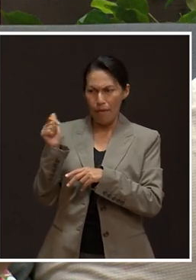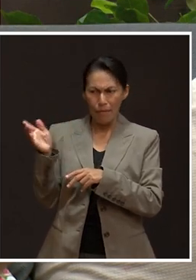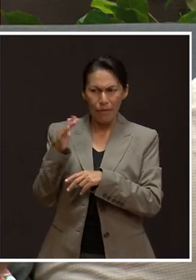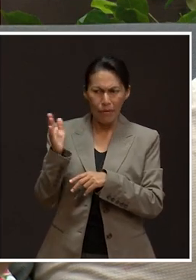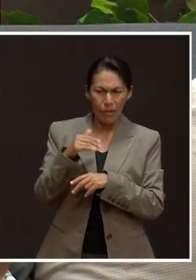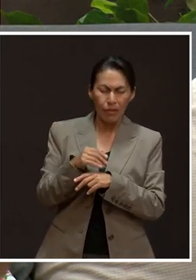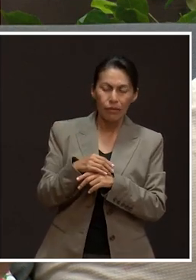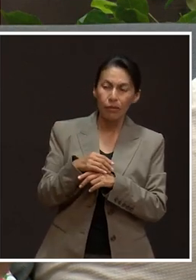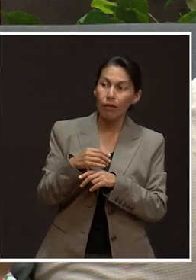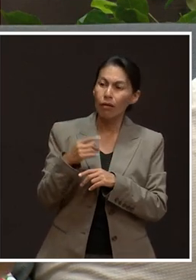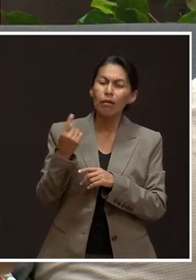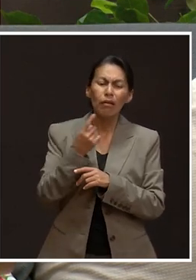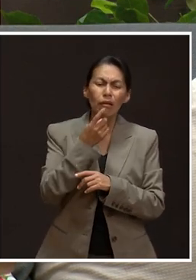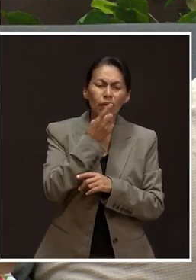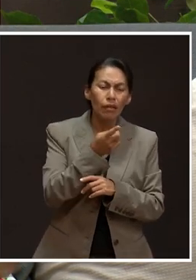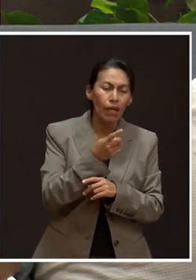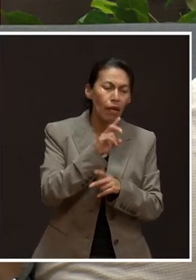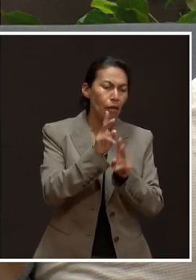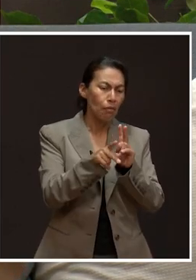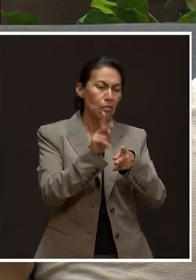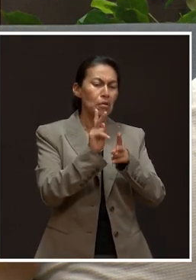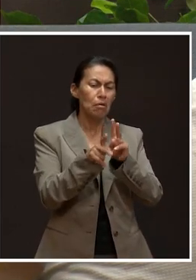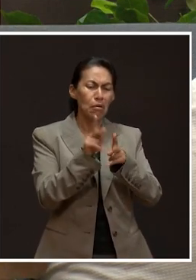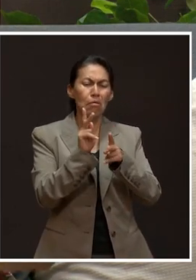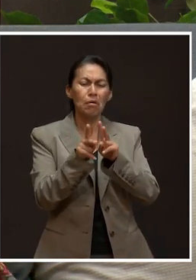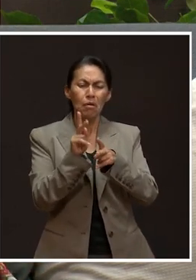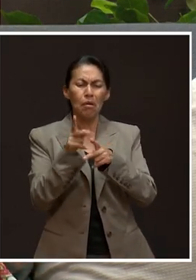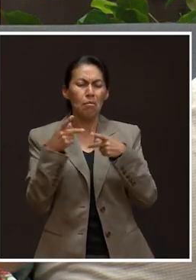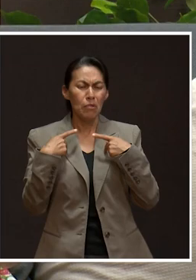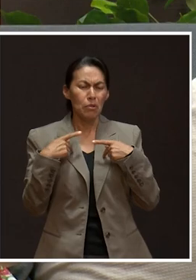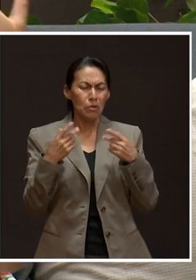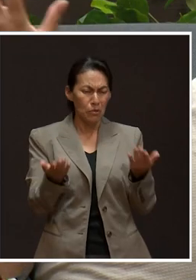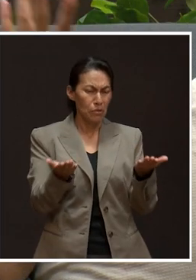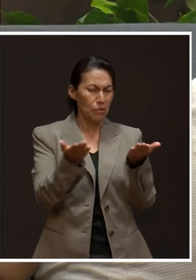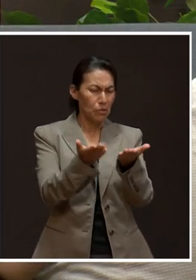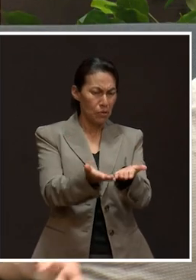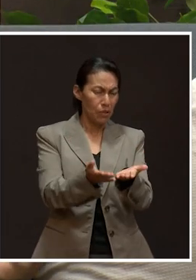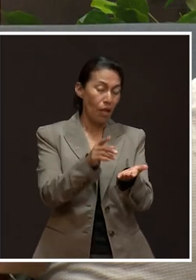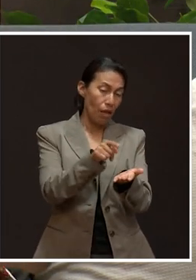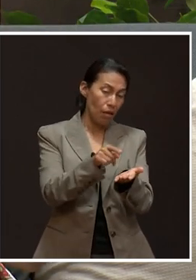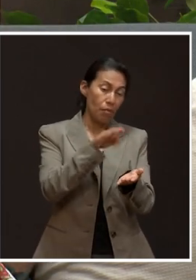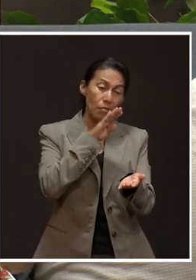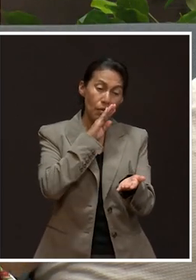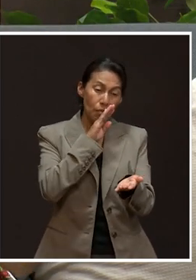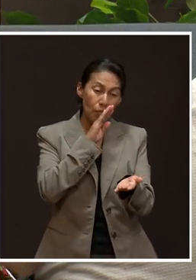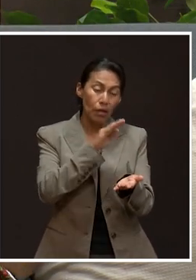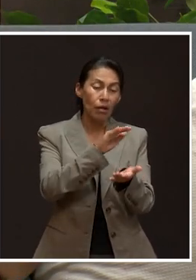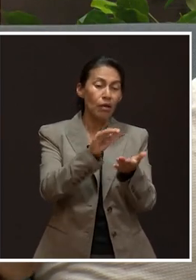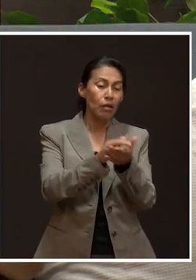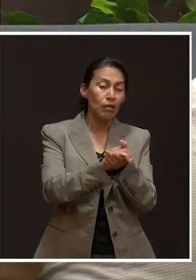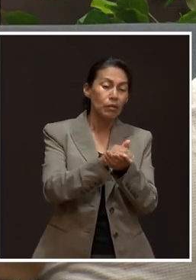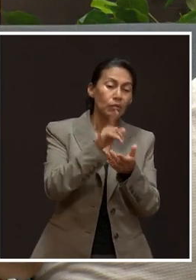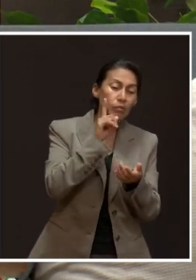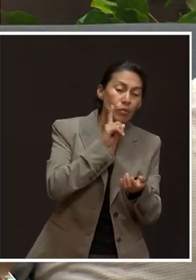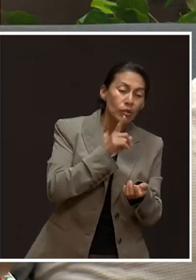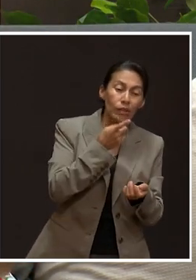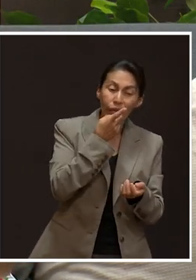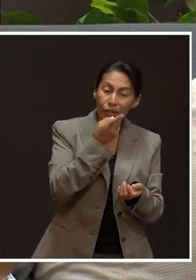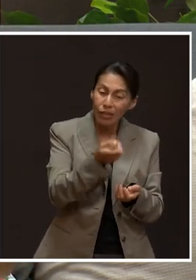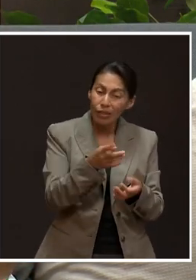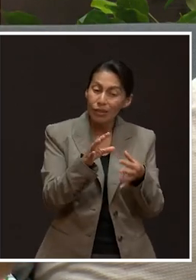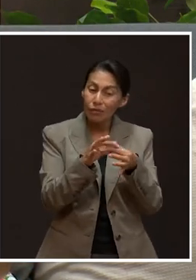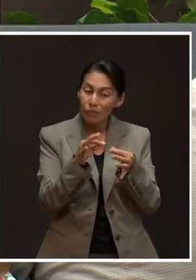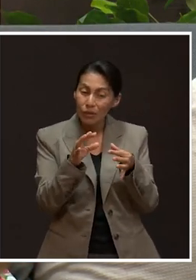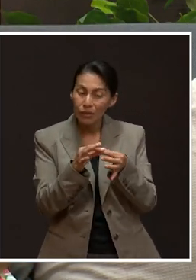ah, bueno, está bien. No, que mira, que ya le comencé a decir a las personas, tiene a su mamá, tiene a su esposa,